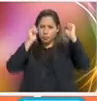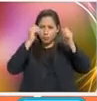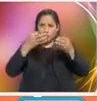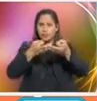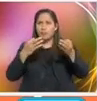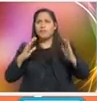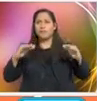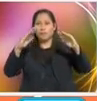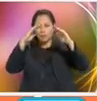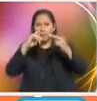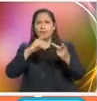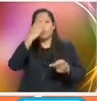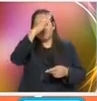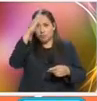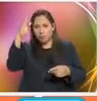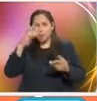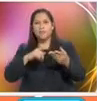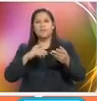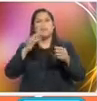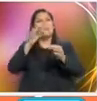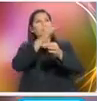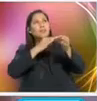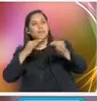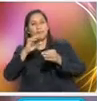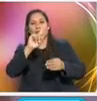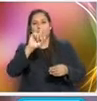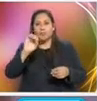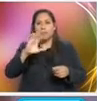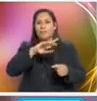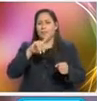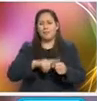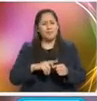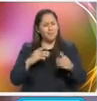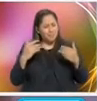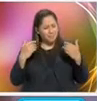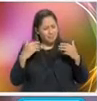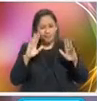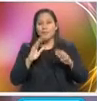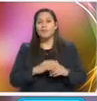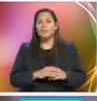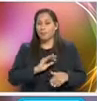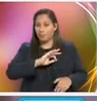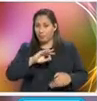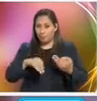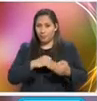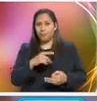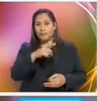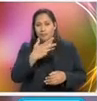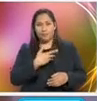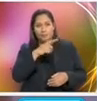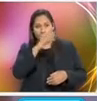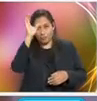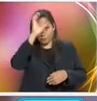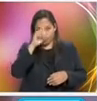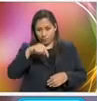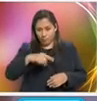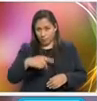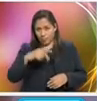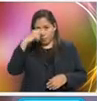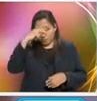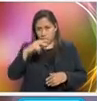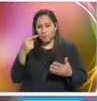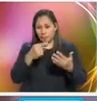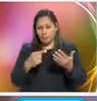arqueológicas, bibliotecas, planetarios, zoológicos, en fin, todo el sentido patrimonial que resguardamos en México, que bueno, es